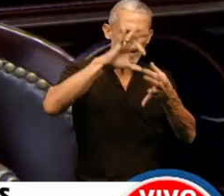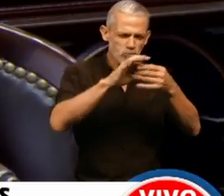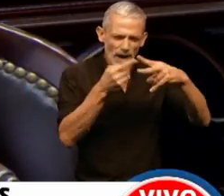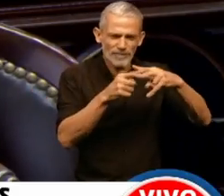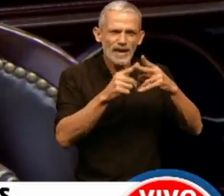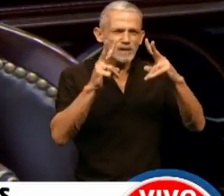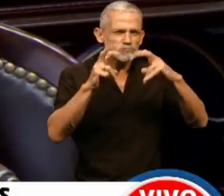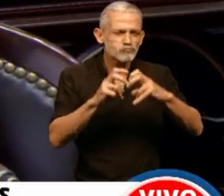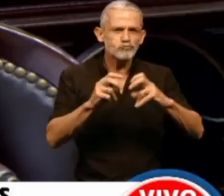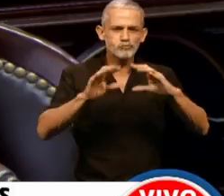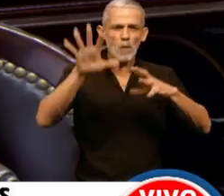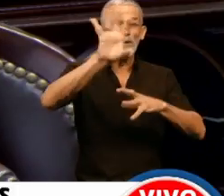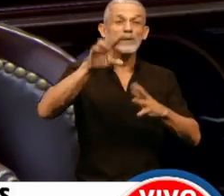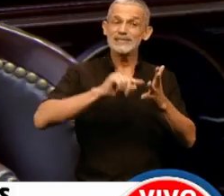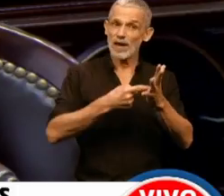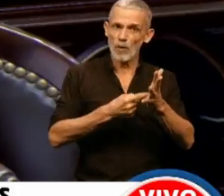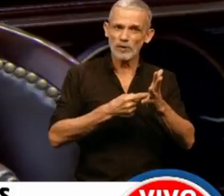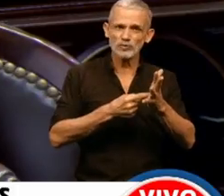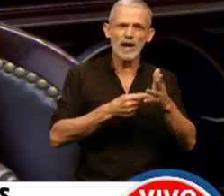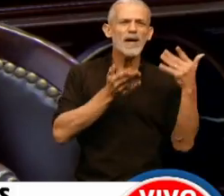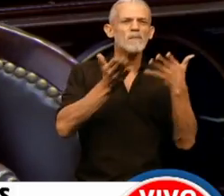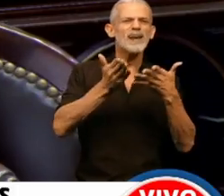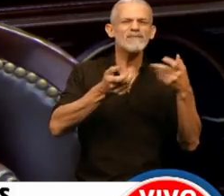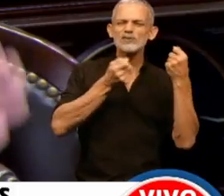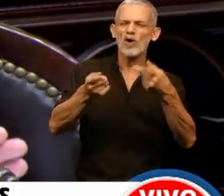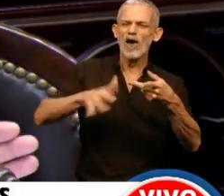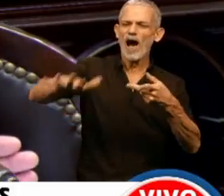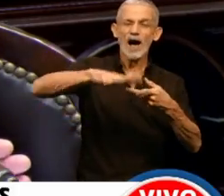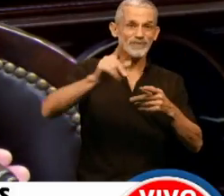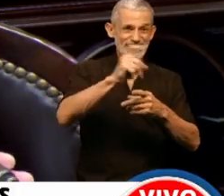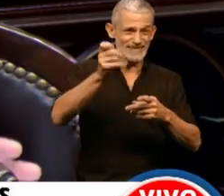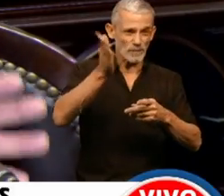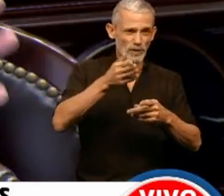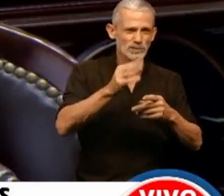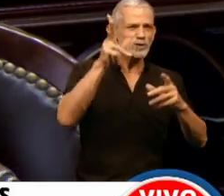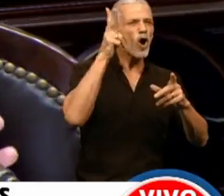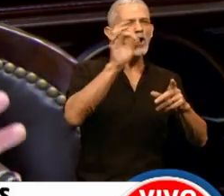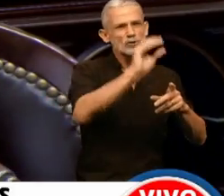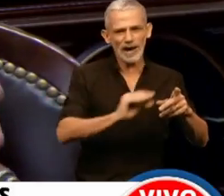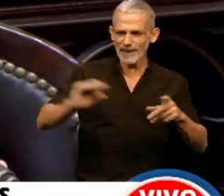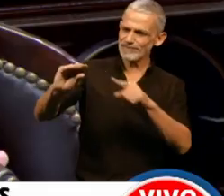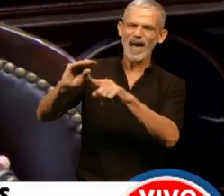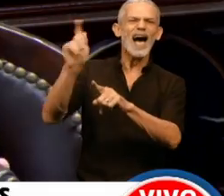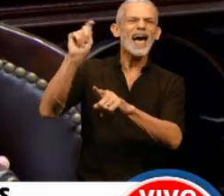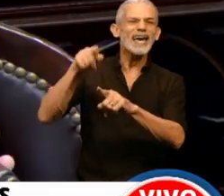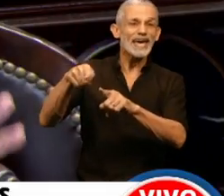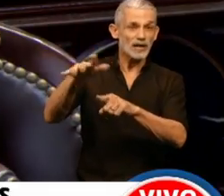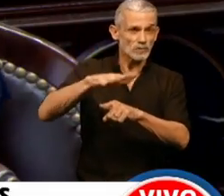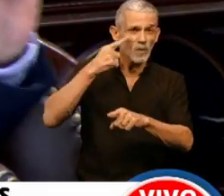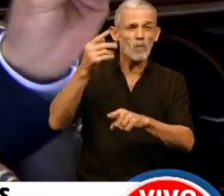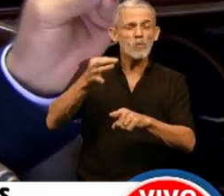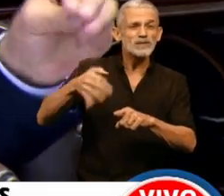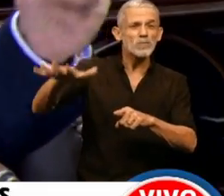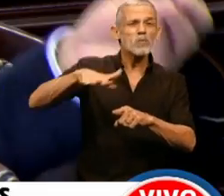provincia de buenos aires- se va a beneficiar del 100 por ciento el 80 por ciento